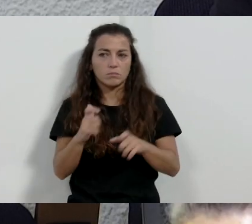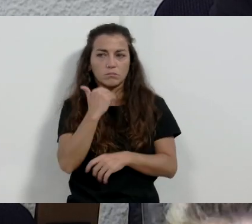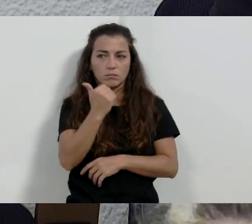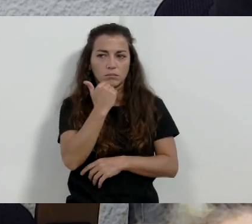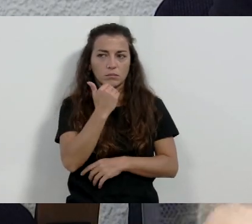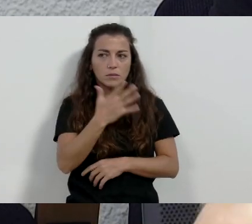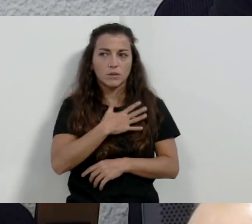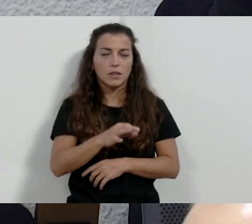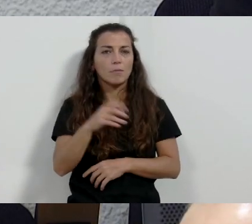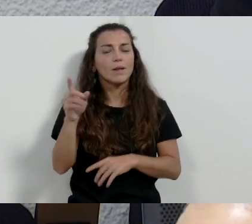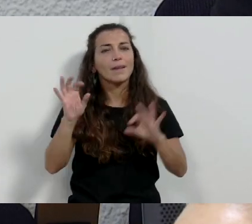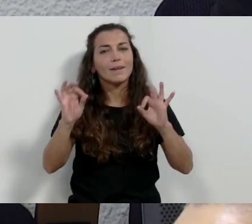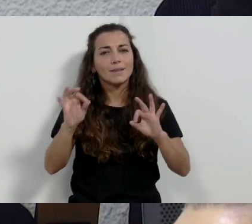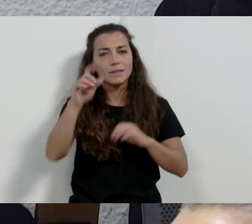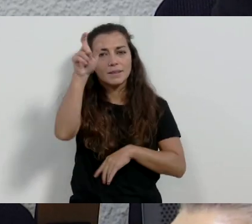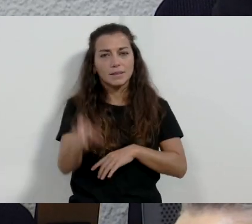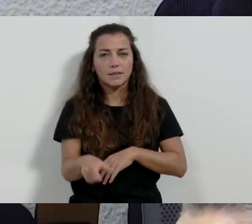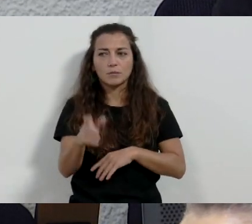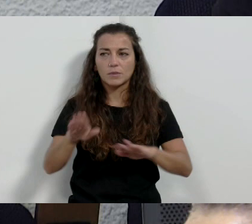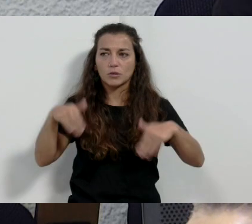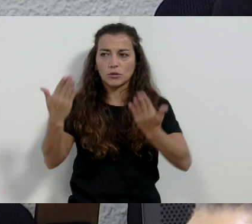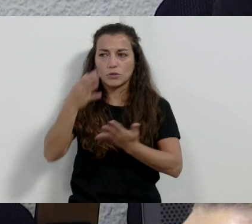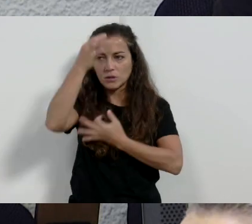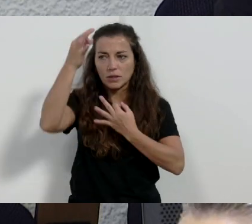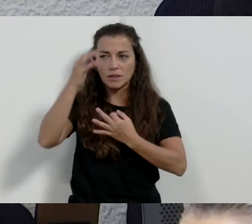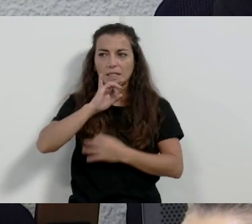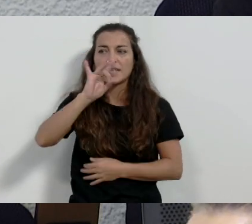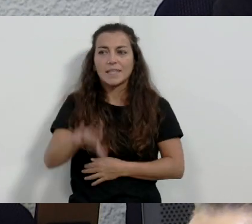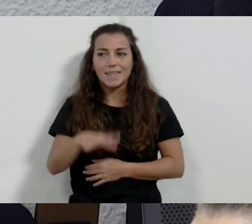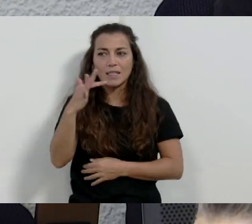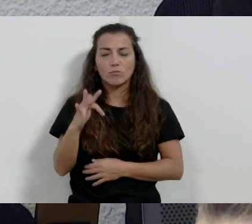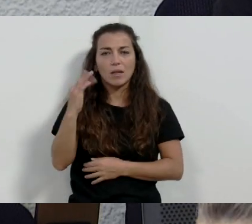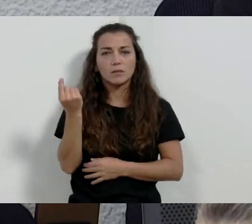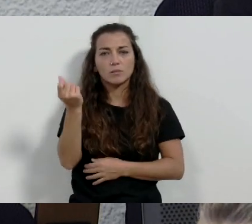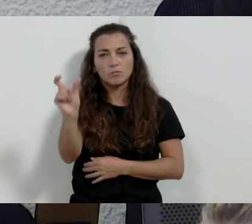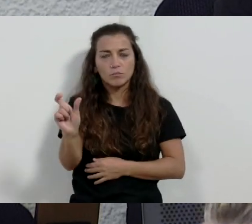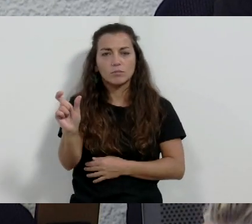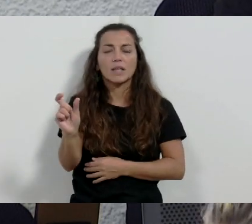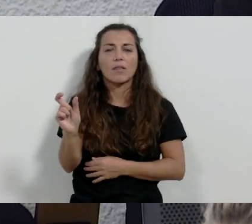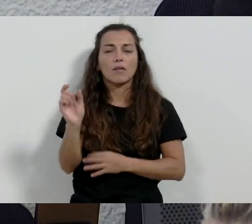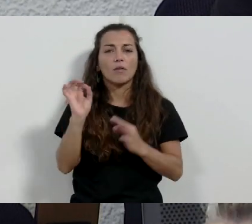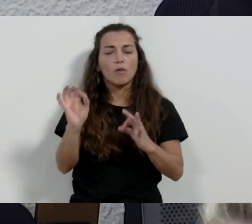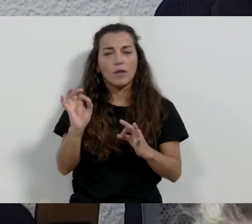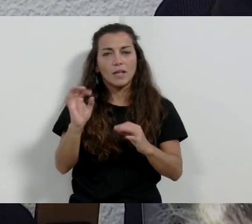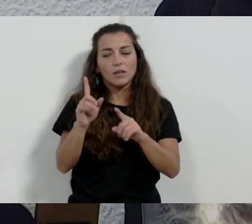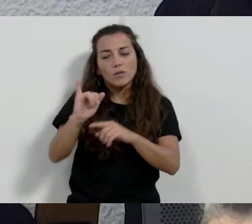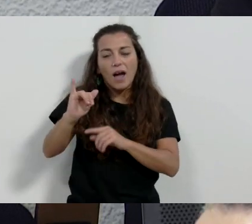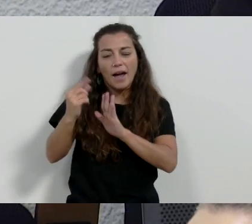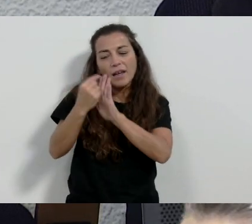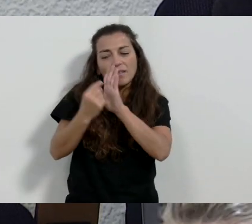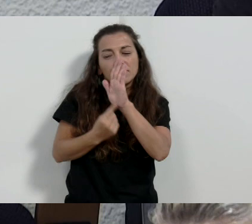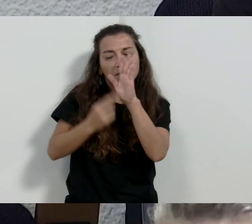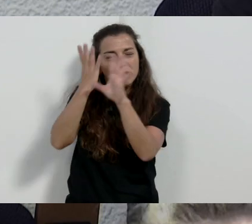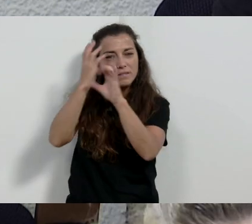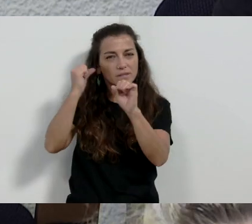conocimiento pues la persona que les ha hecho ese regalo, el importe y el coste de ese regalo, y hay una serie de protocolos establecidos